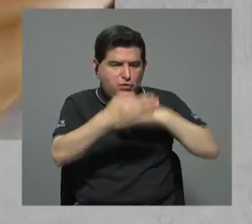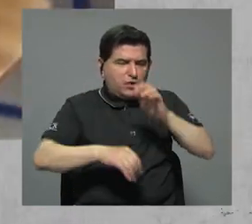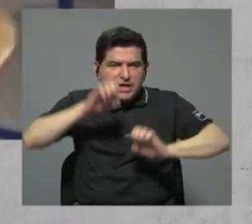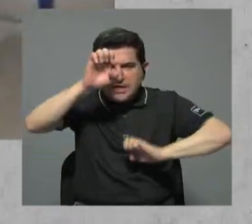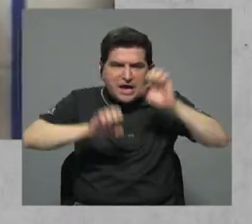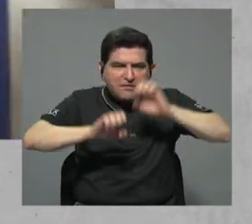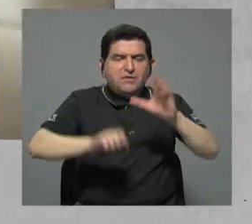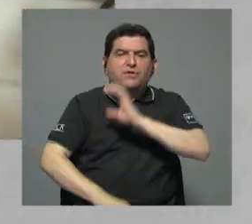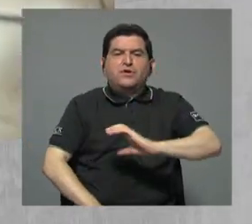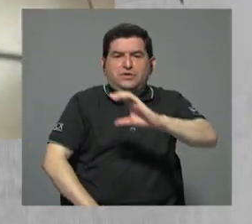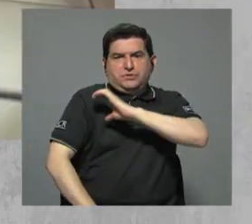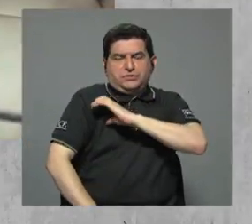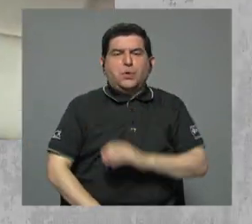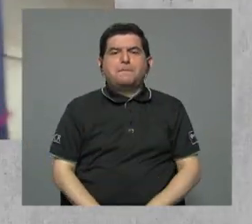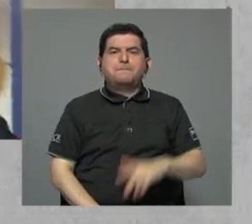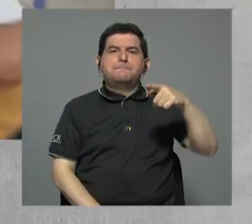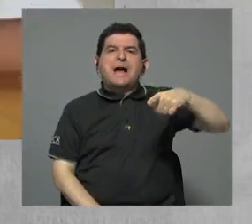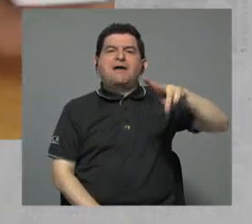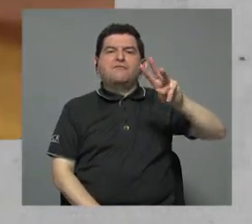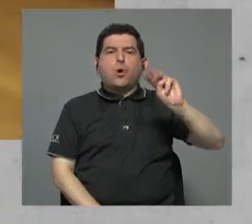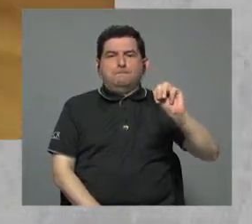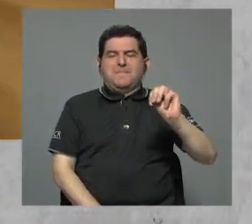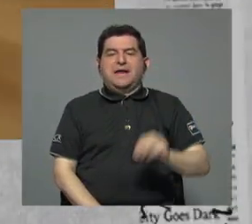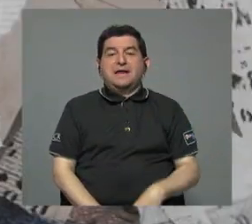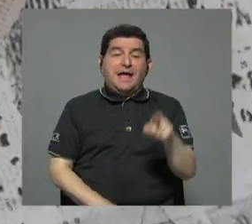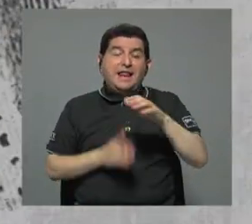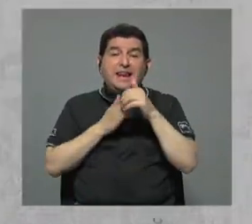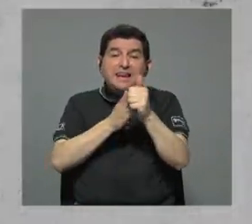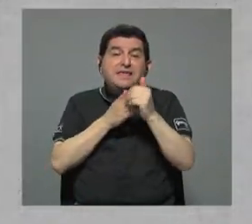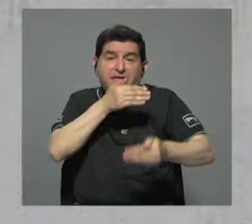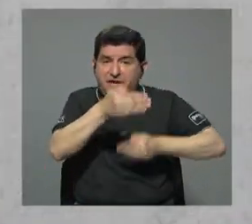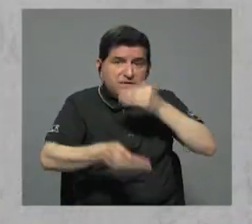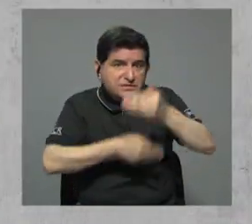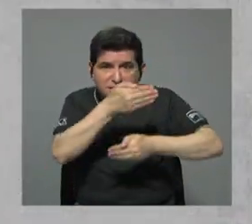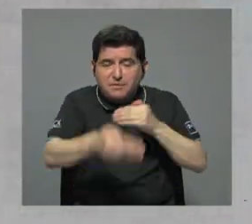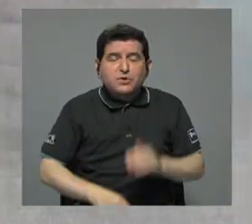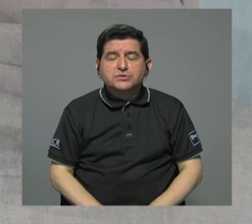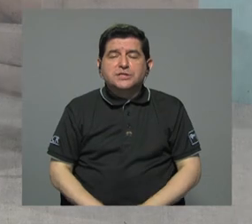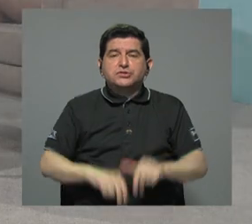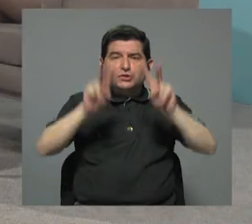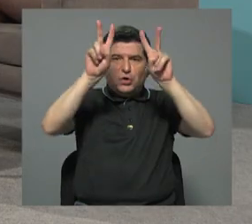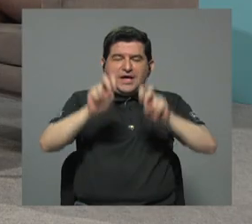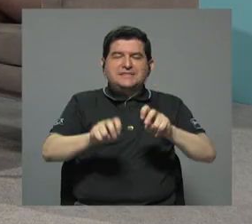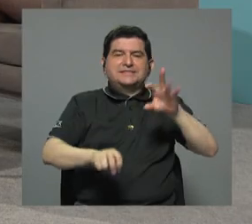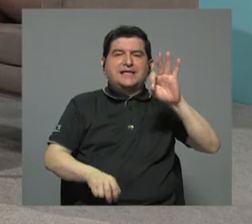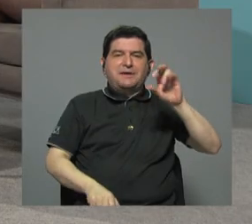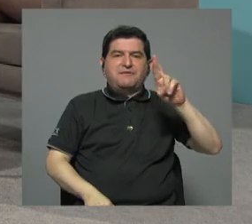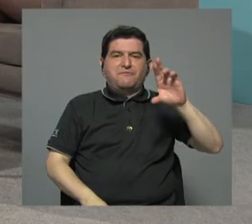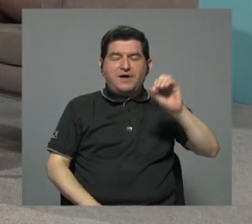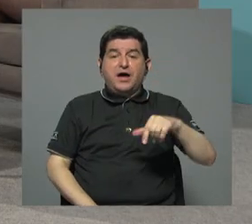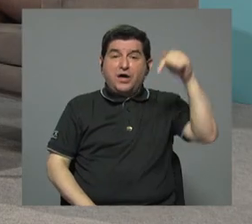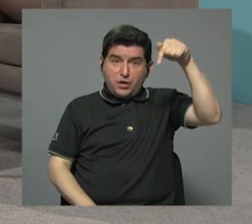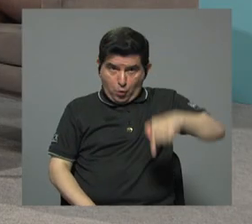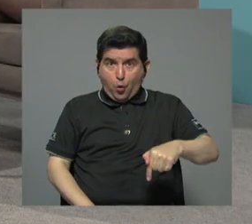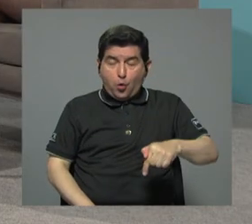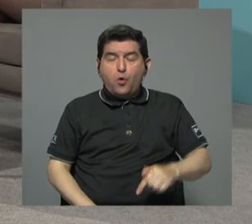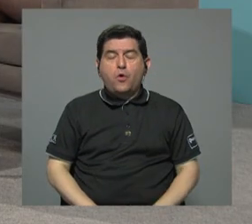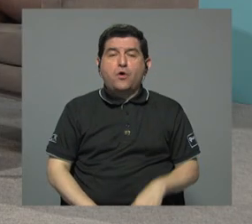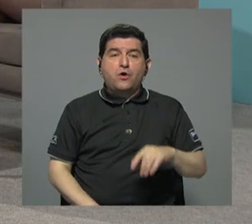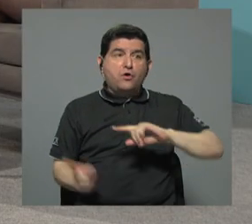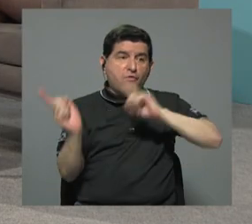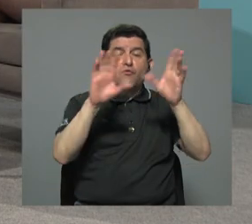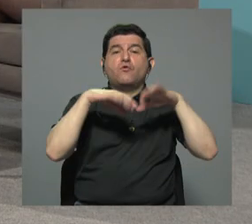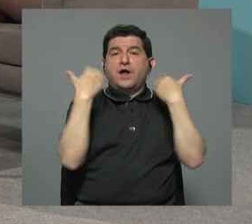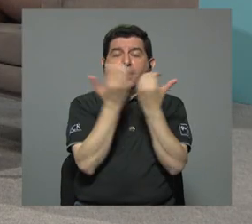evaluación de calidad pablo mena quien estaba liderando el proceso de pruebas faro que hoy fue este pablo mediodía estuvo en